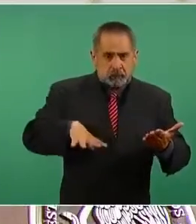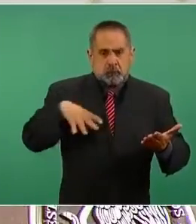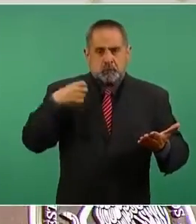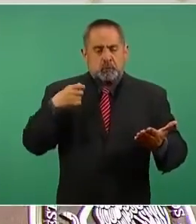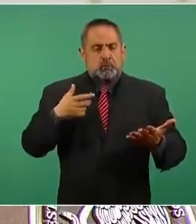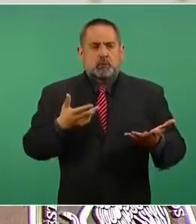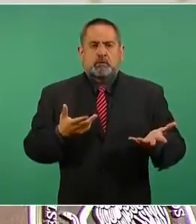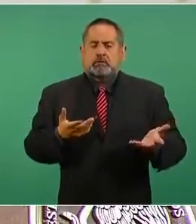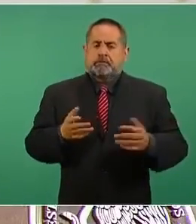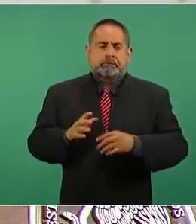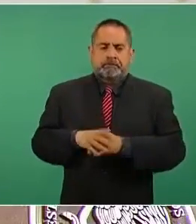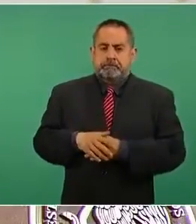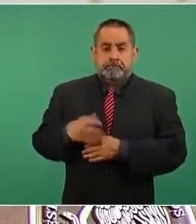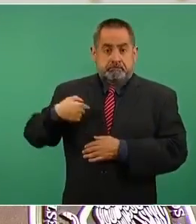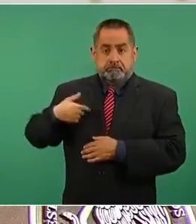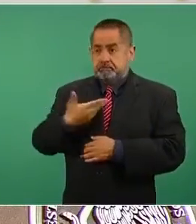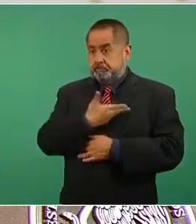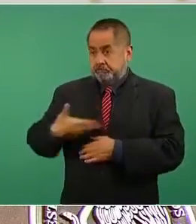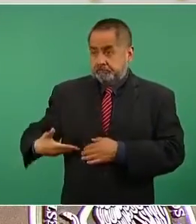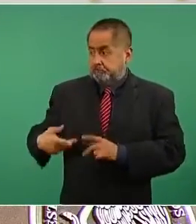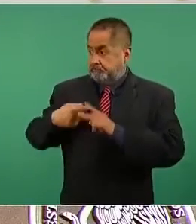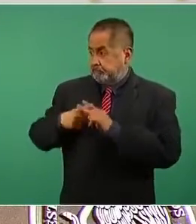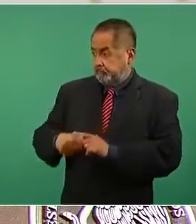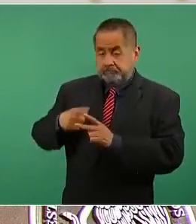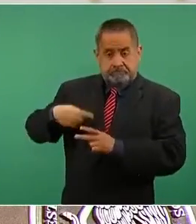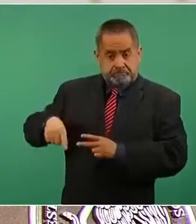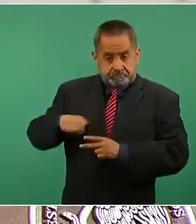Desde que entramos,